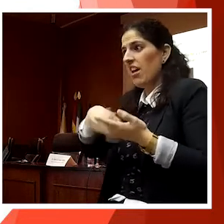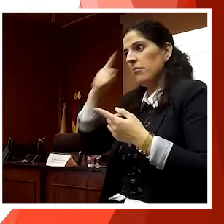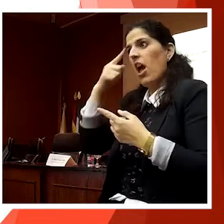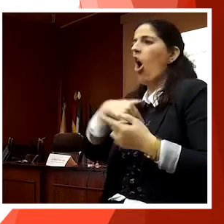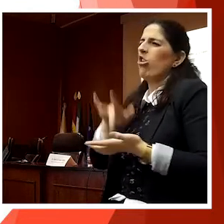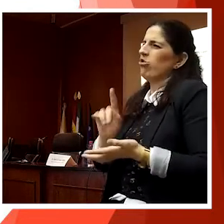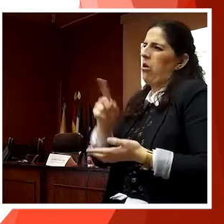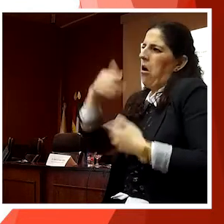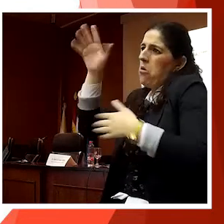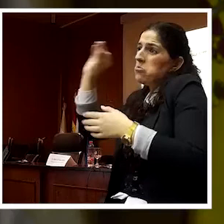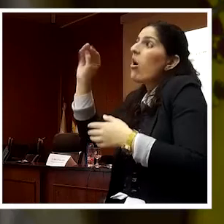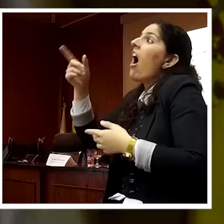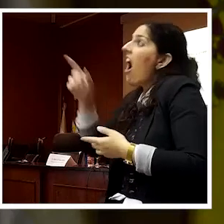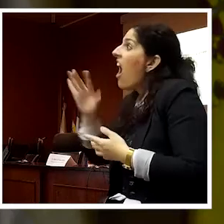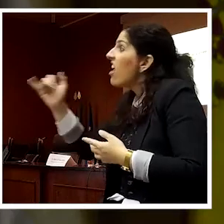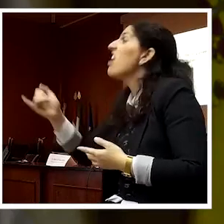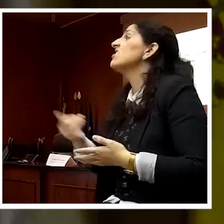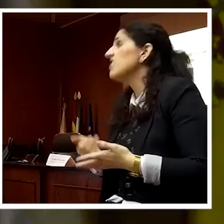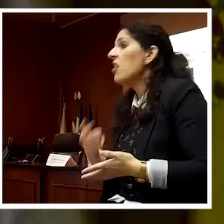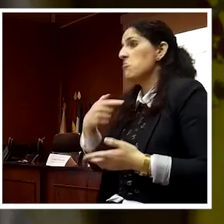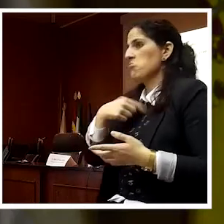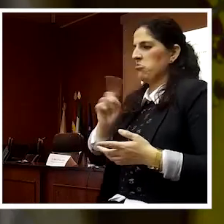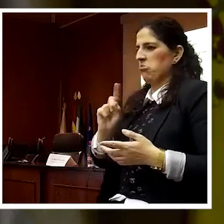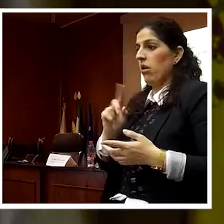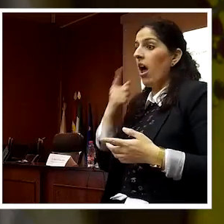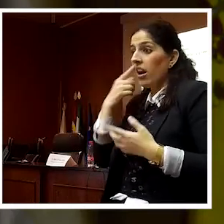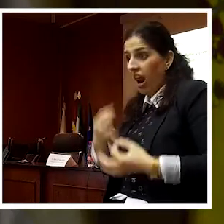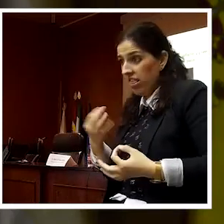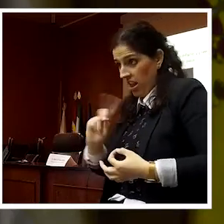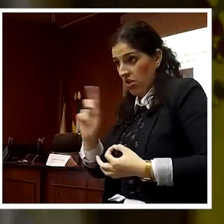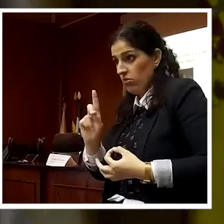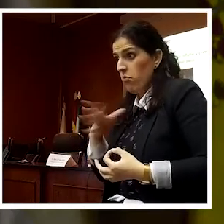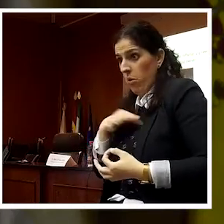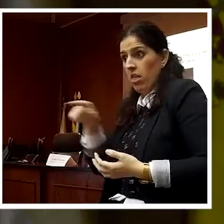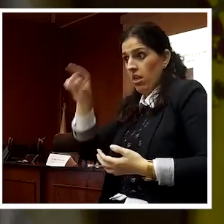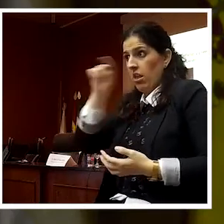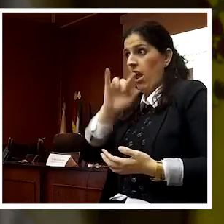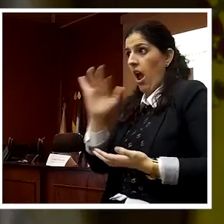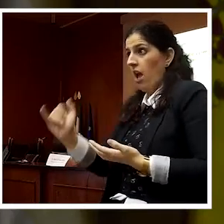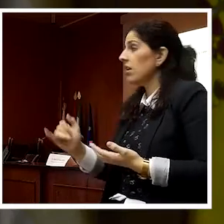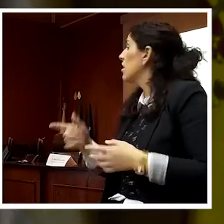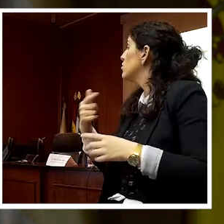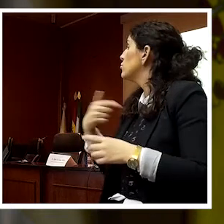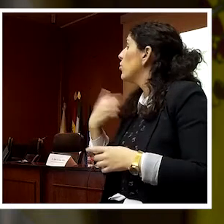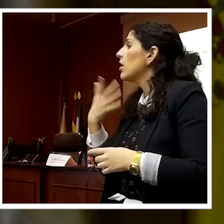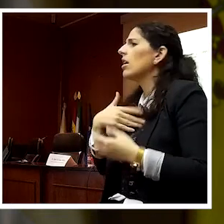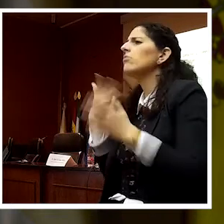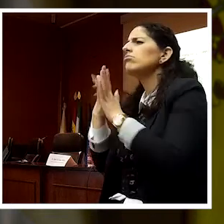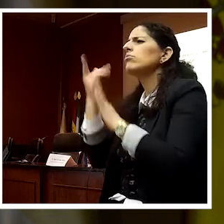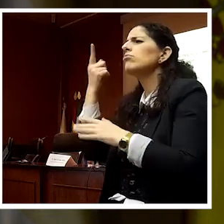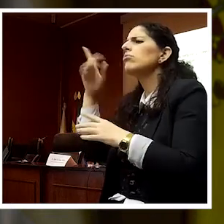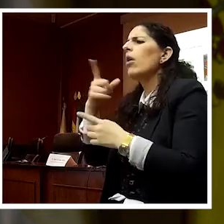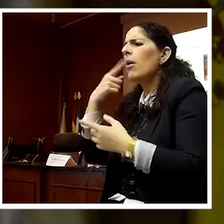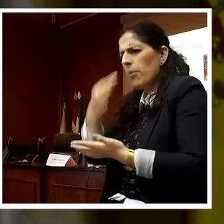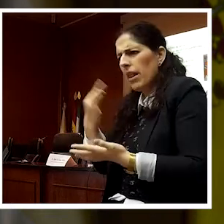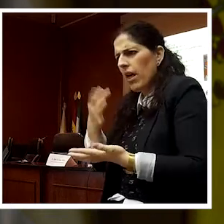vivimos. Pues, pero la realidad es otra, Y para eso os quiero poner un caso de hace muy poco, que es un caso